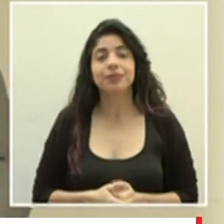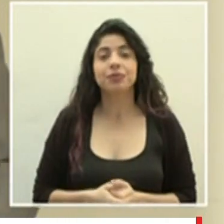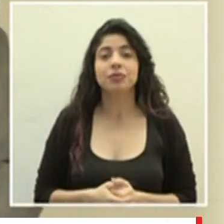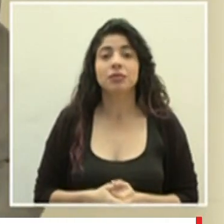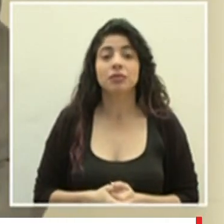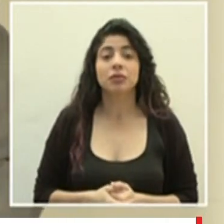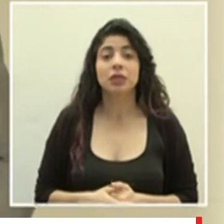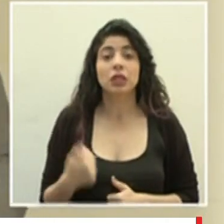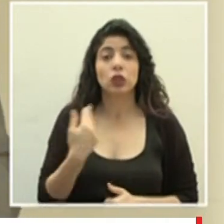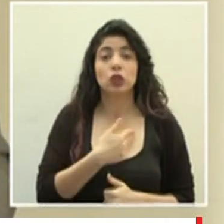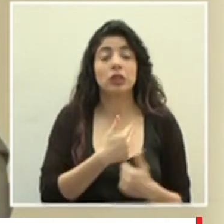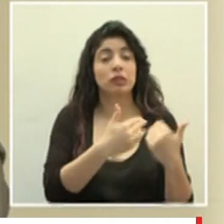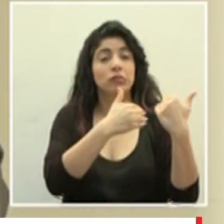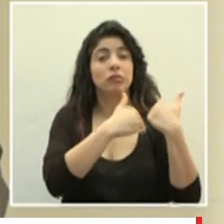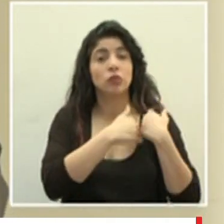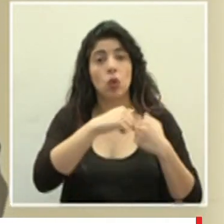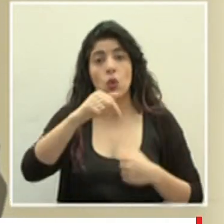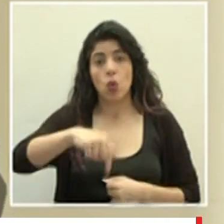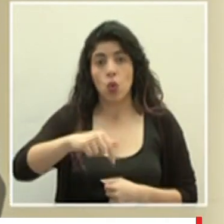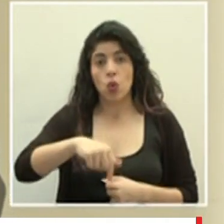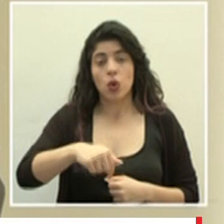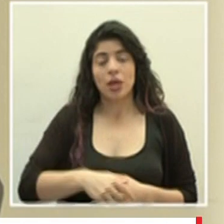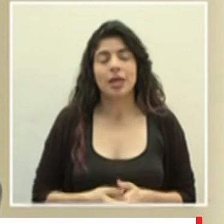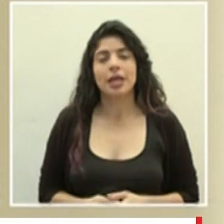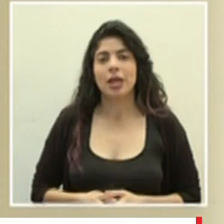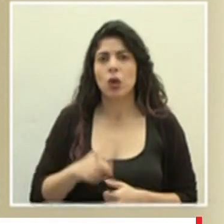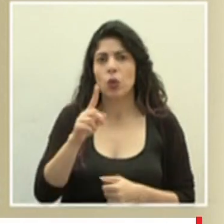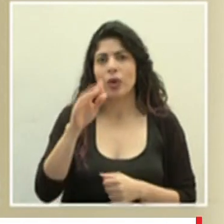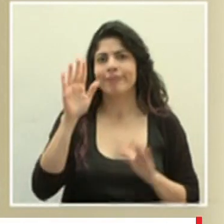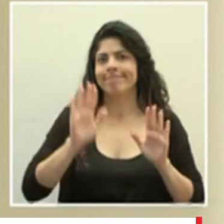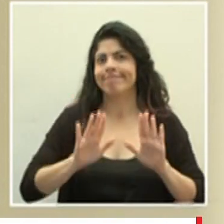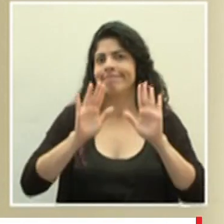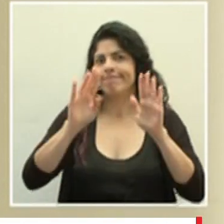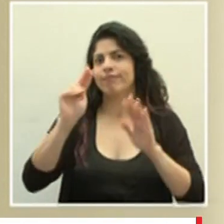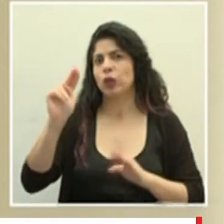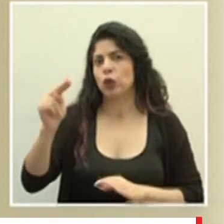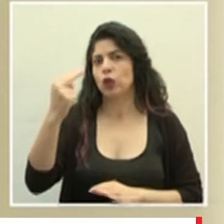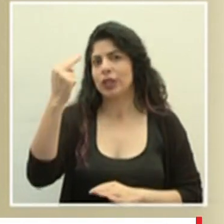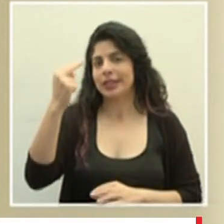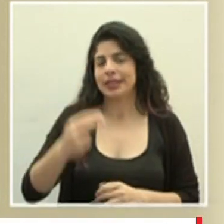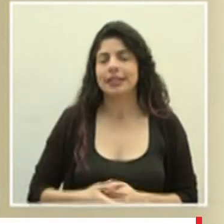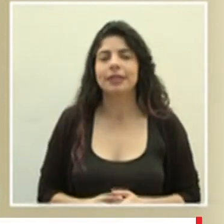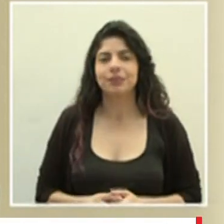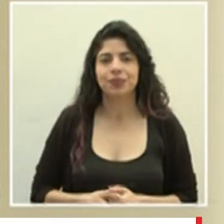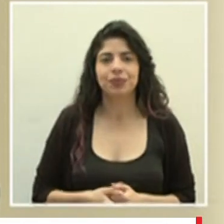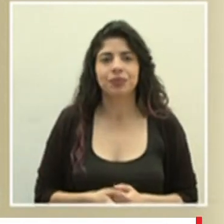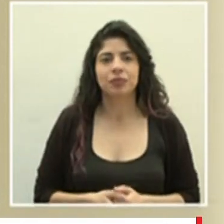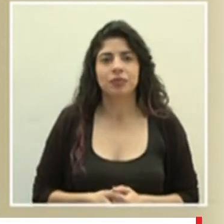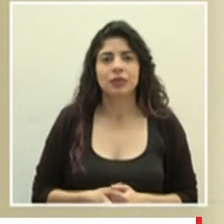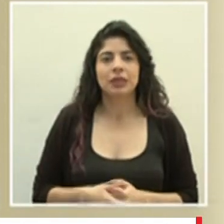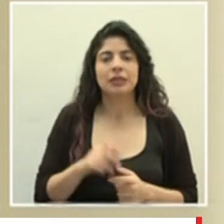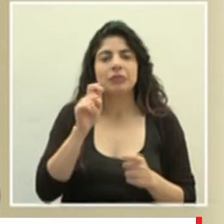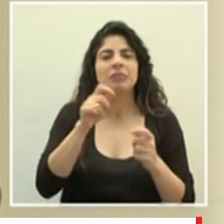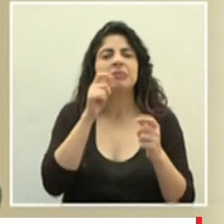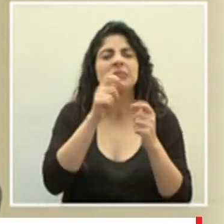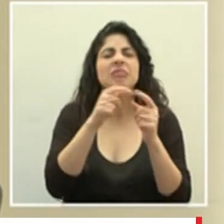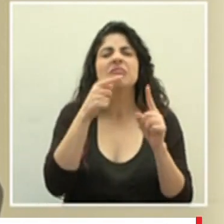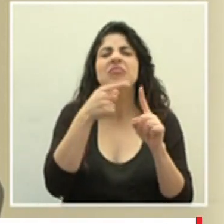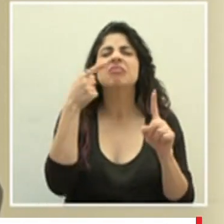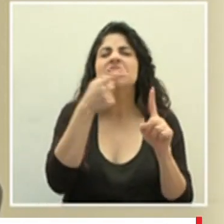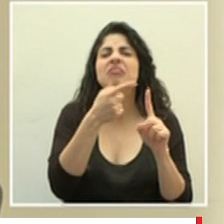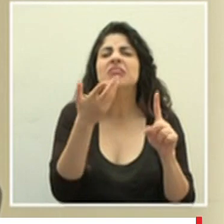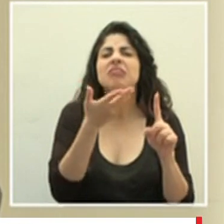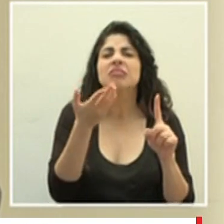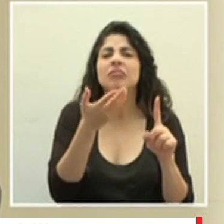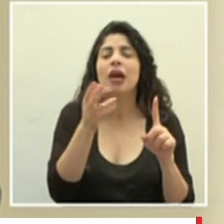Nos corresponde hoy dar una excelente noticia y justamente tiene que ver con